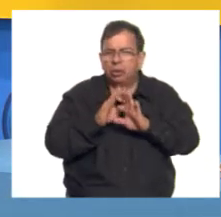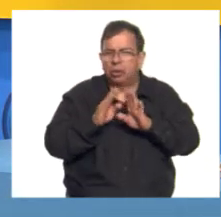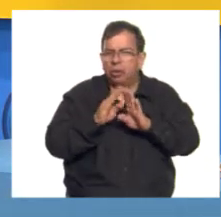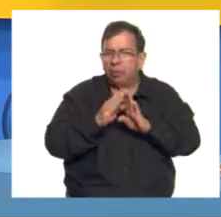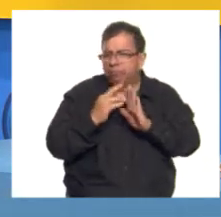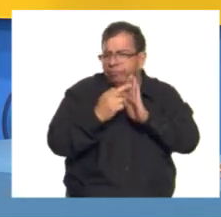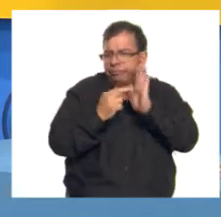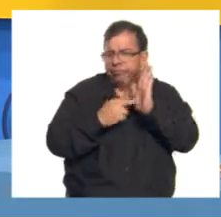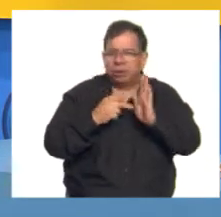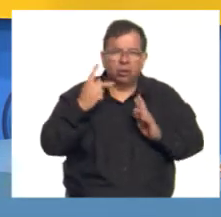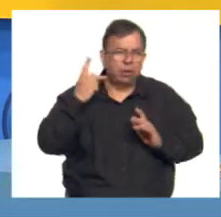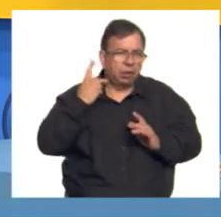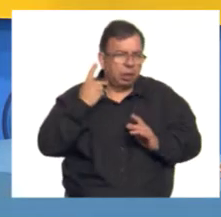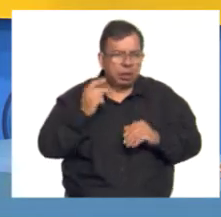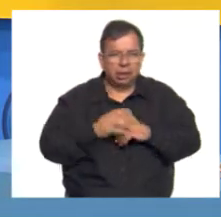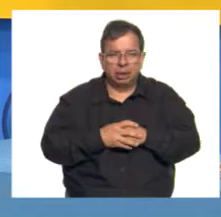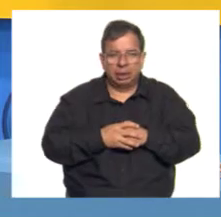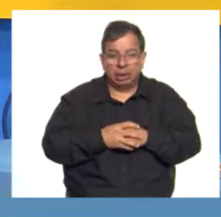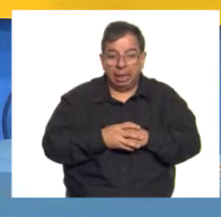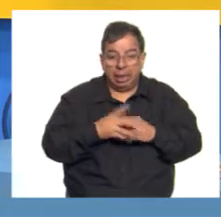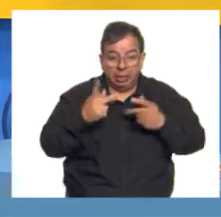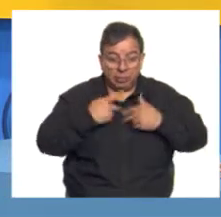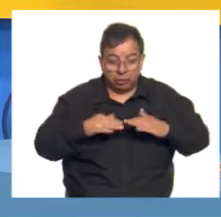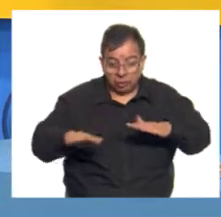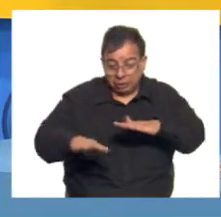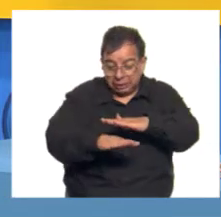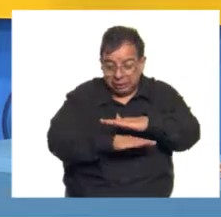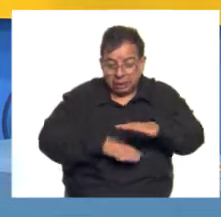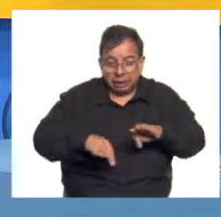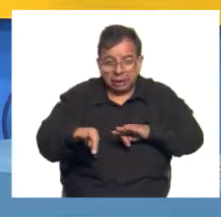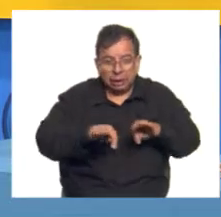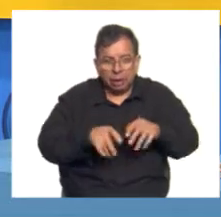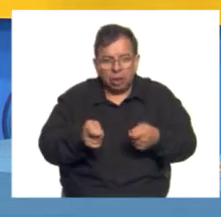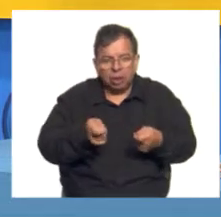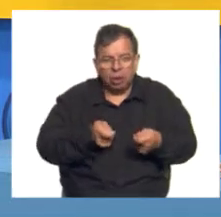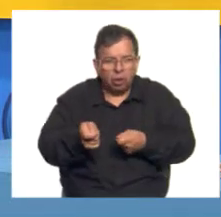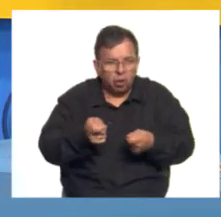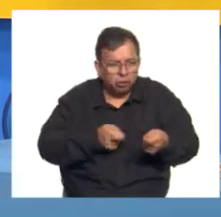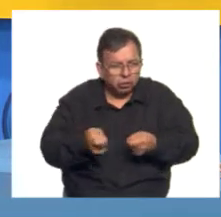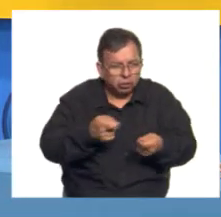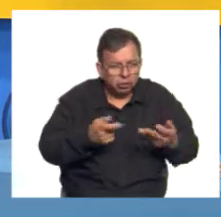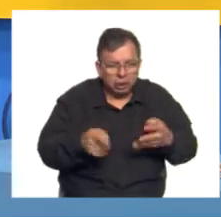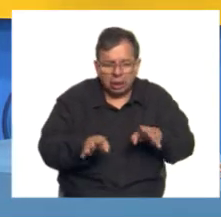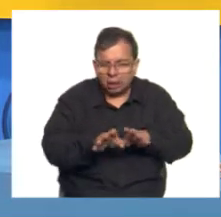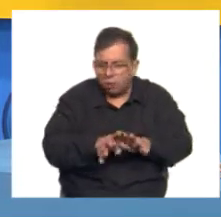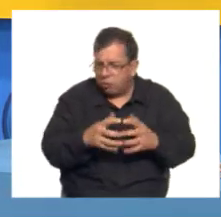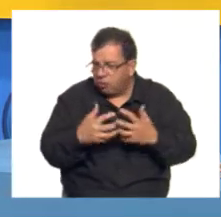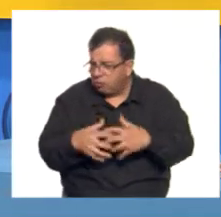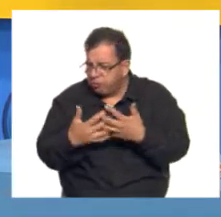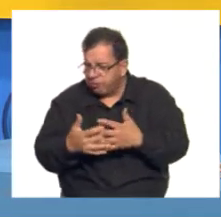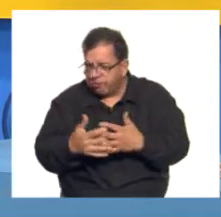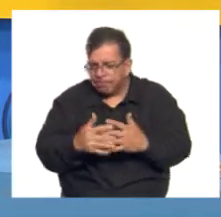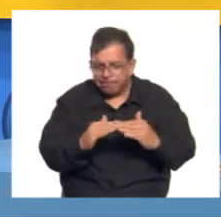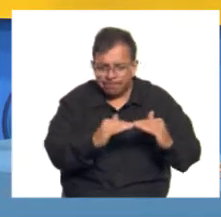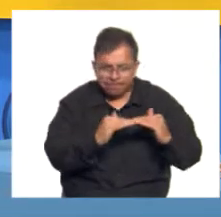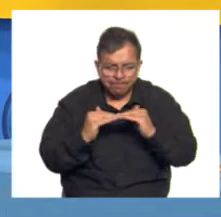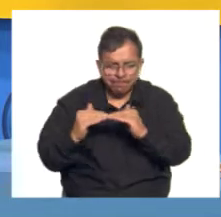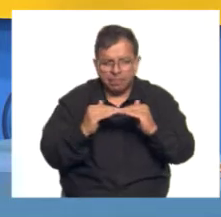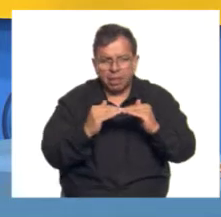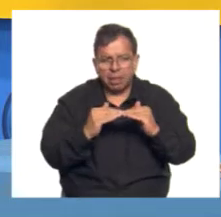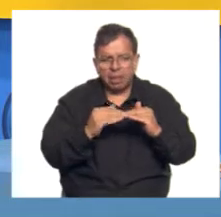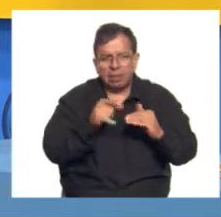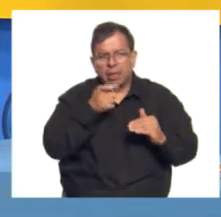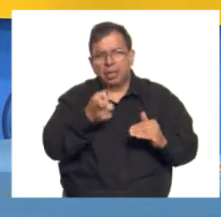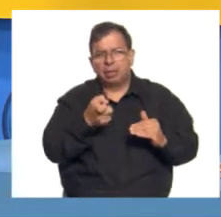que propone que sean las clases trabajadoras quienes controlen y administren los medios de producción democráticamente, para que de